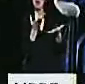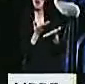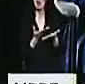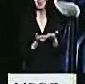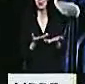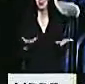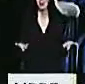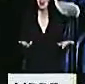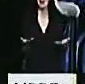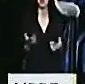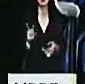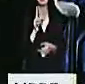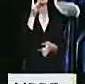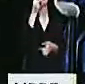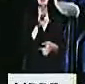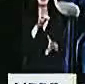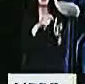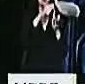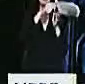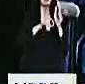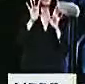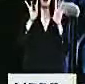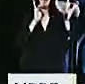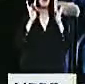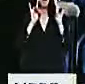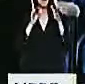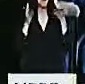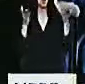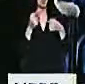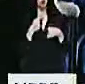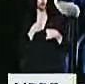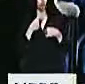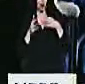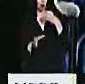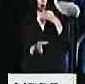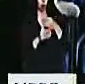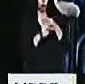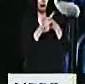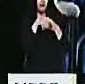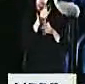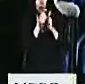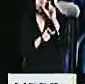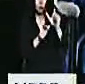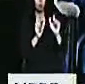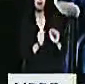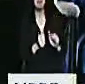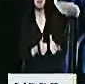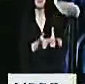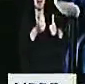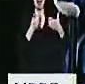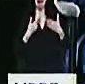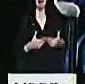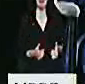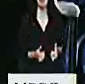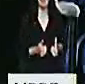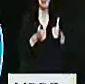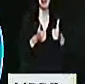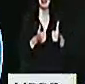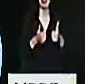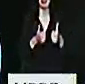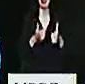solamente como contratación de talento, sino que cómo puedo aportar yo al bienestar de esas personas que tengo contratadas en